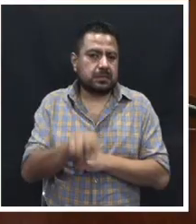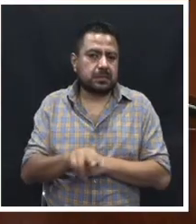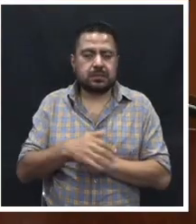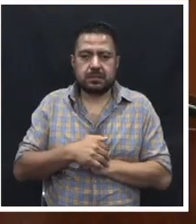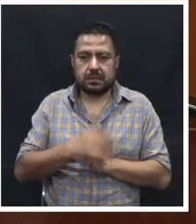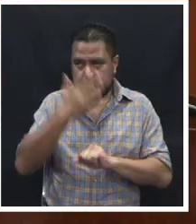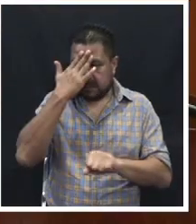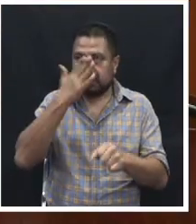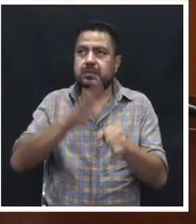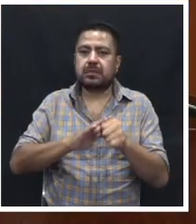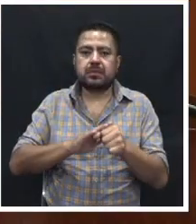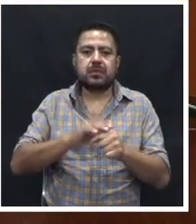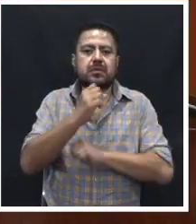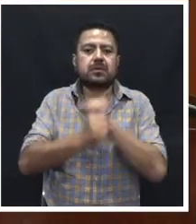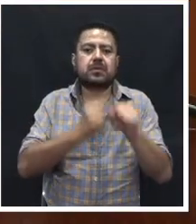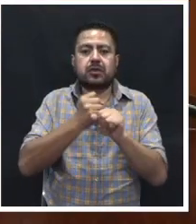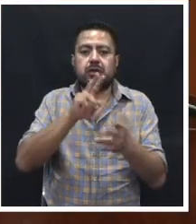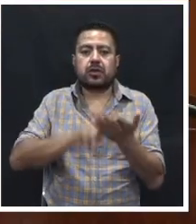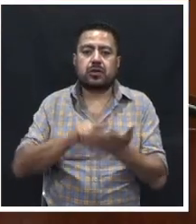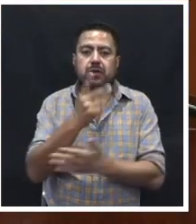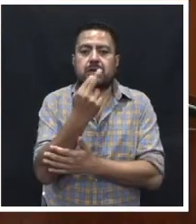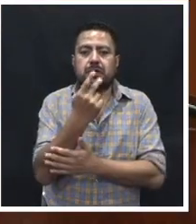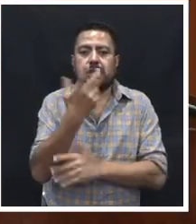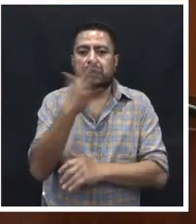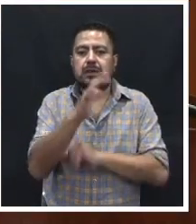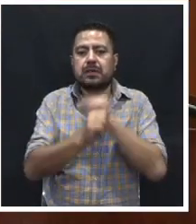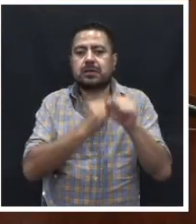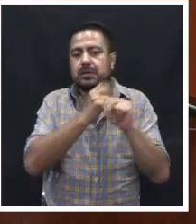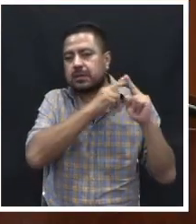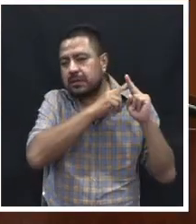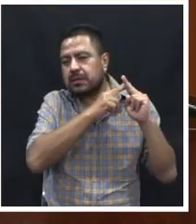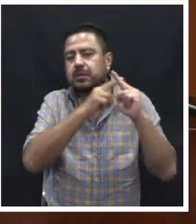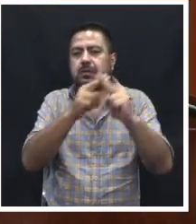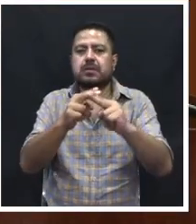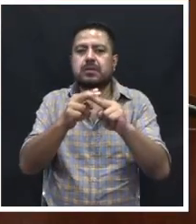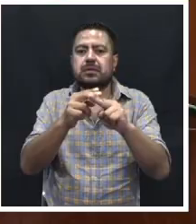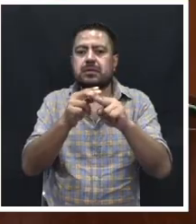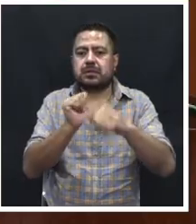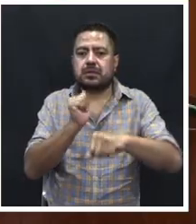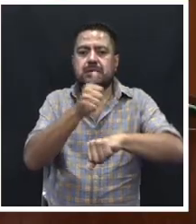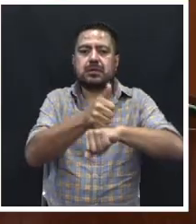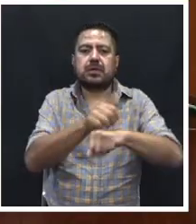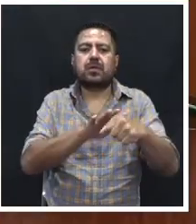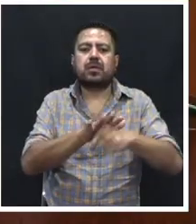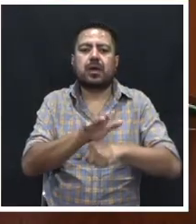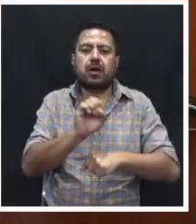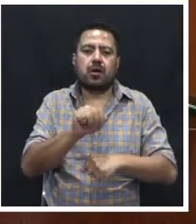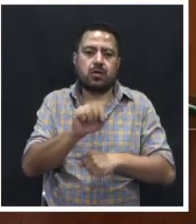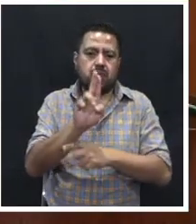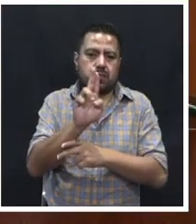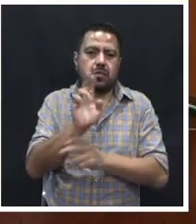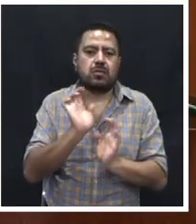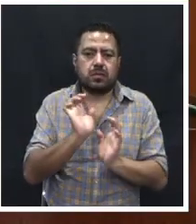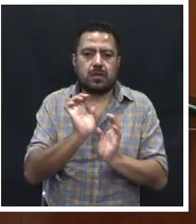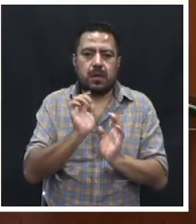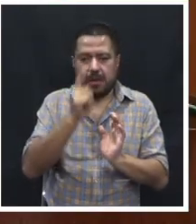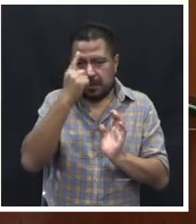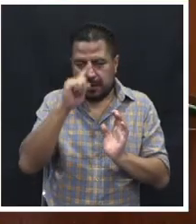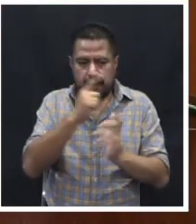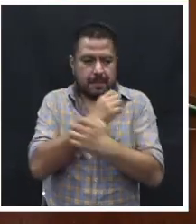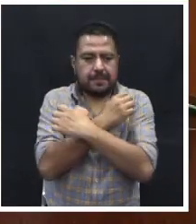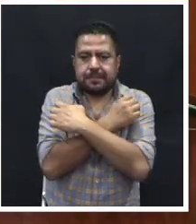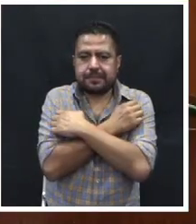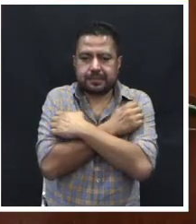recordar que este 2025 se cumplen 10 años de haber sido proclamado por la Organización de las Naciones Unidas para la